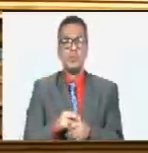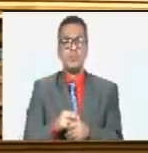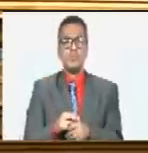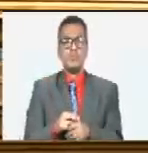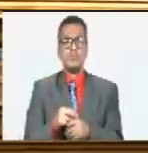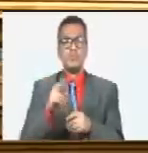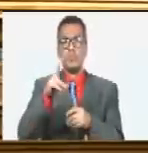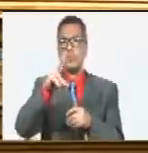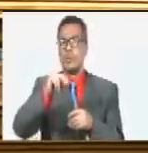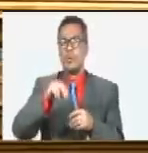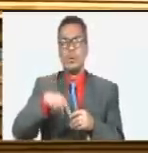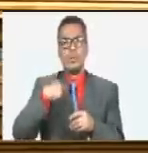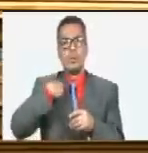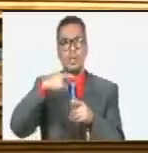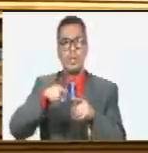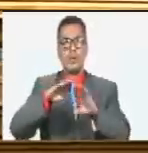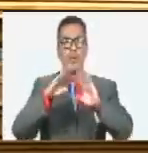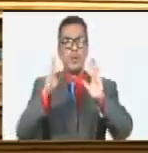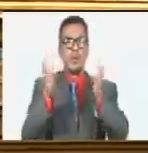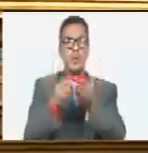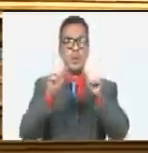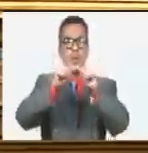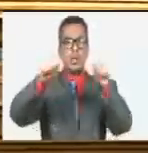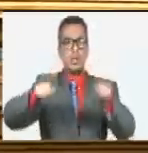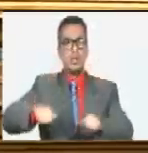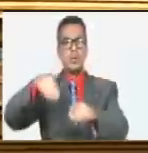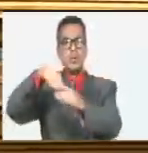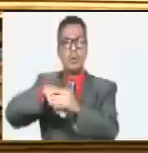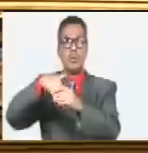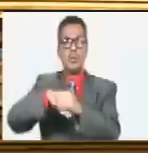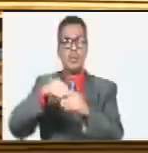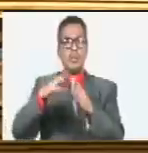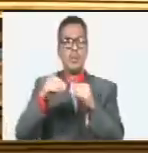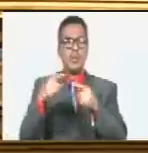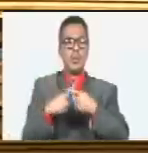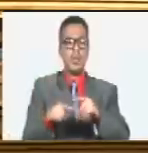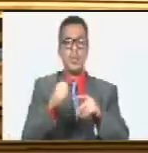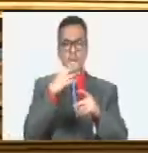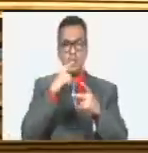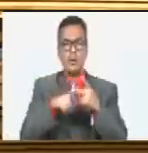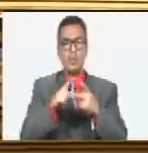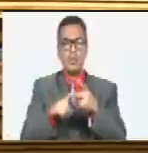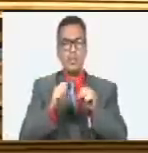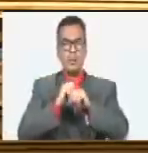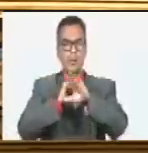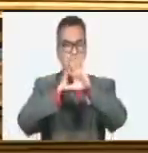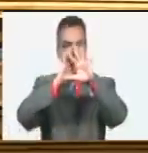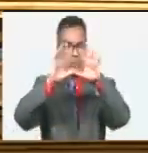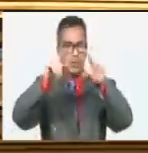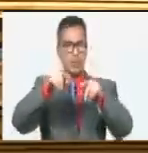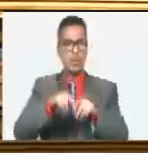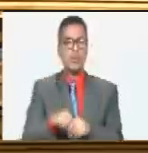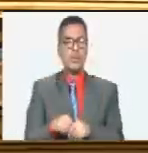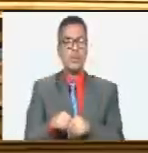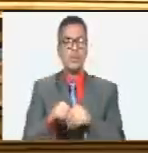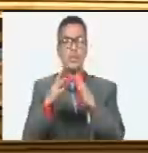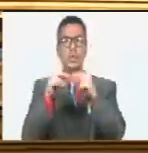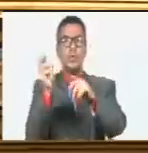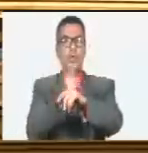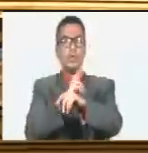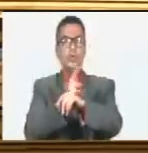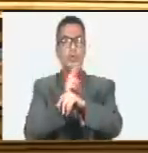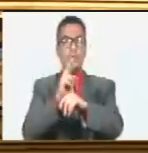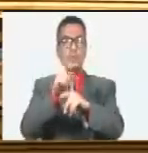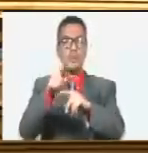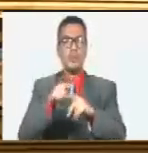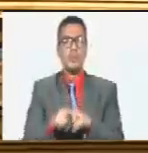planeta un sistema electoral con la eficiencia, con la transparencia, con la rapidez